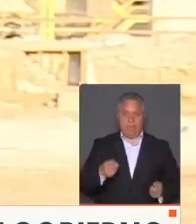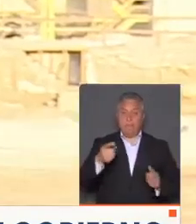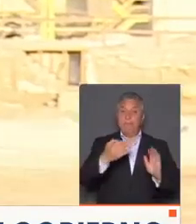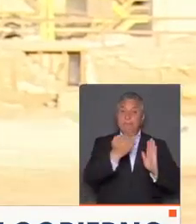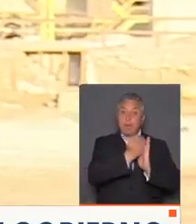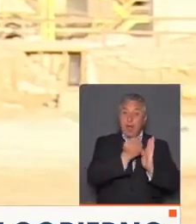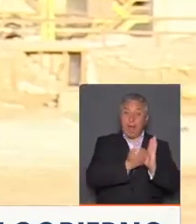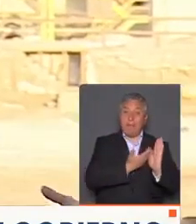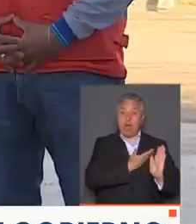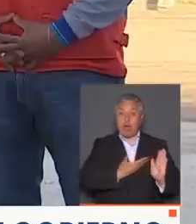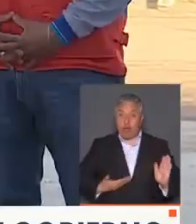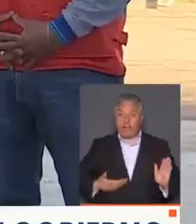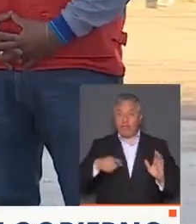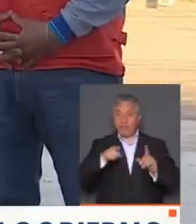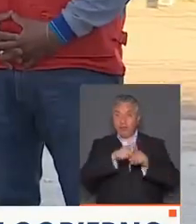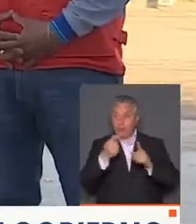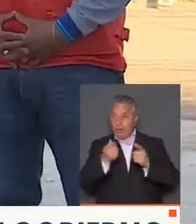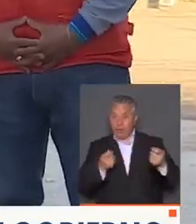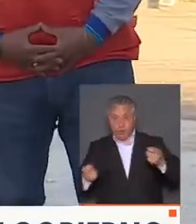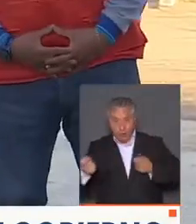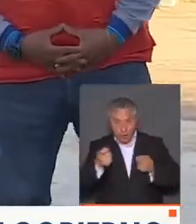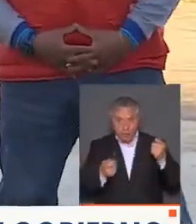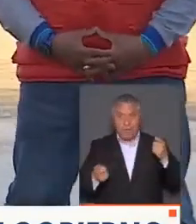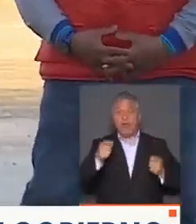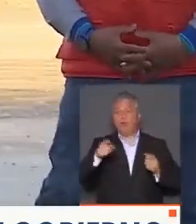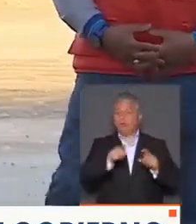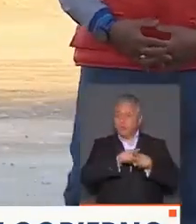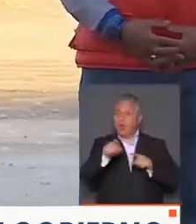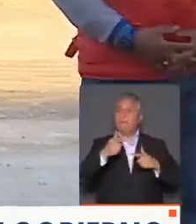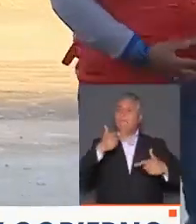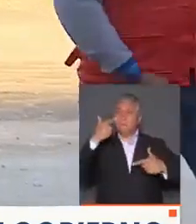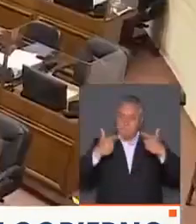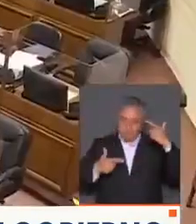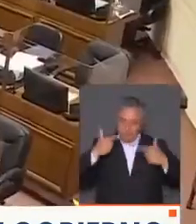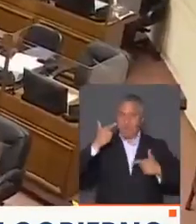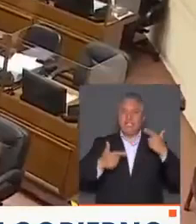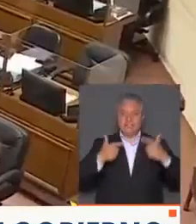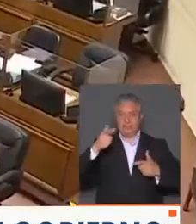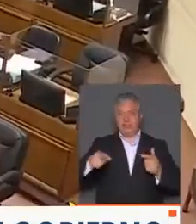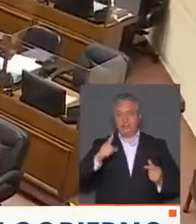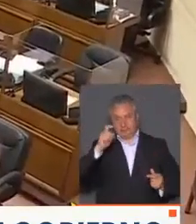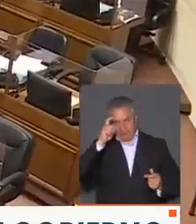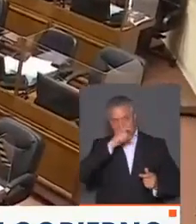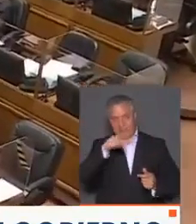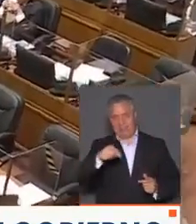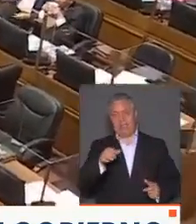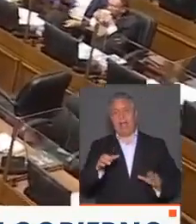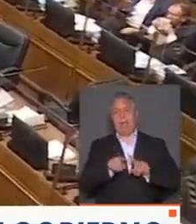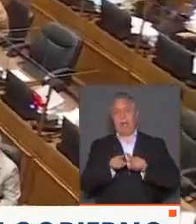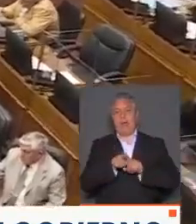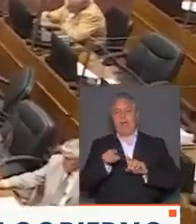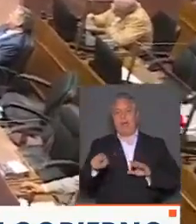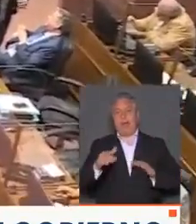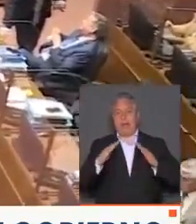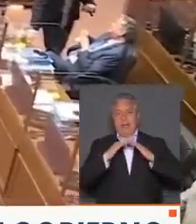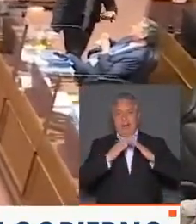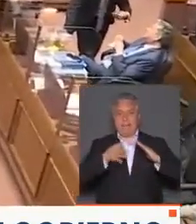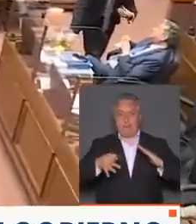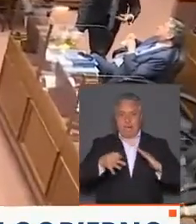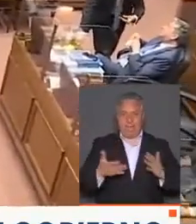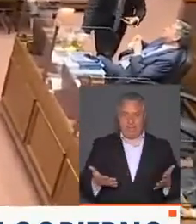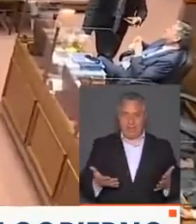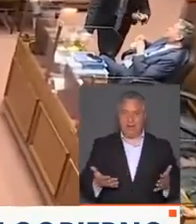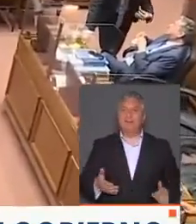económico que vive el país se suma un factor político ineludible para la moneda no cuenta con mayoría en ninguna de las dos cámaras